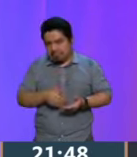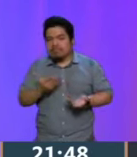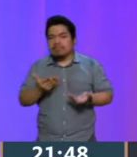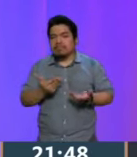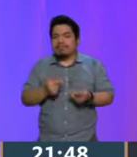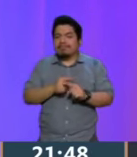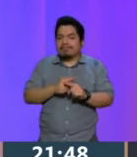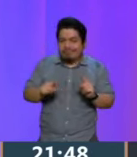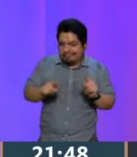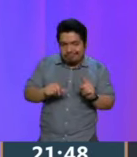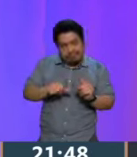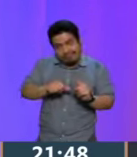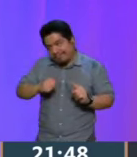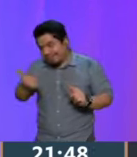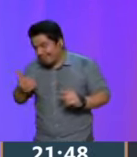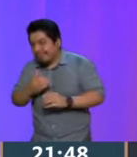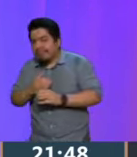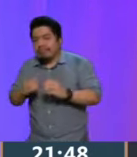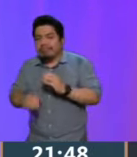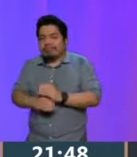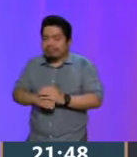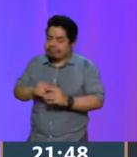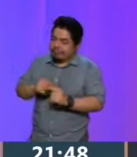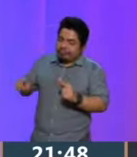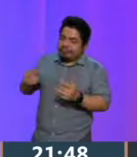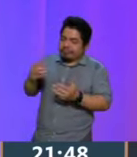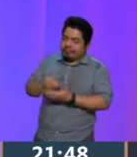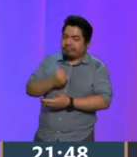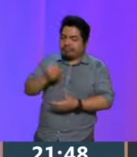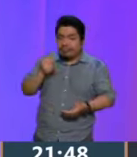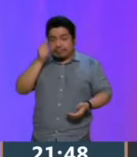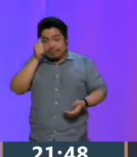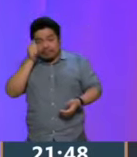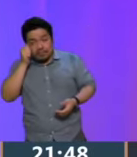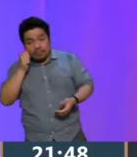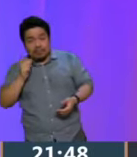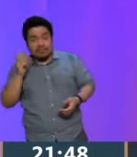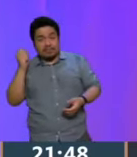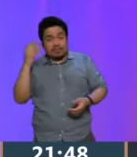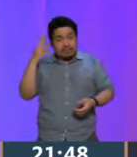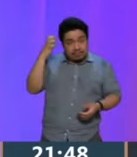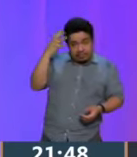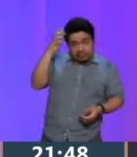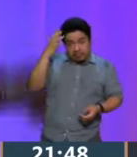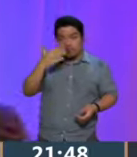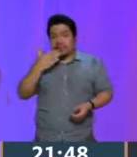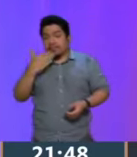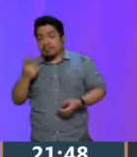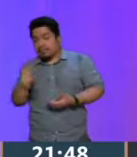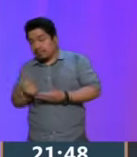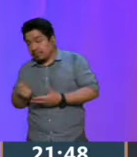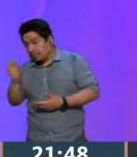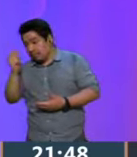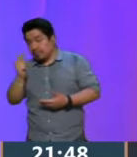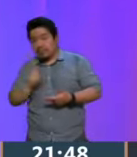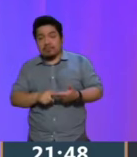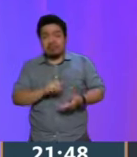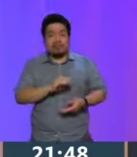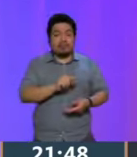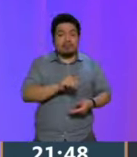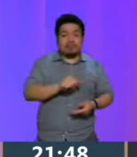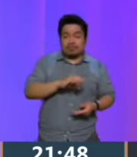algo distinto. O sea, quiere otra cosa y han recibido a Santiago muy bien desde Tláhuac hasta Cuautepec. O